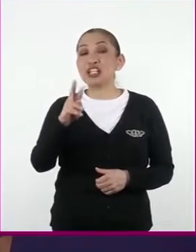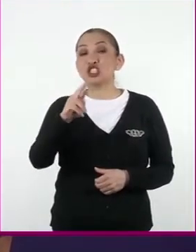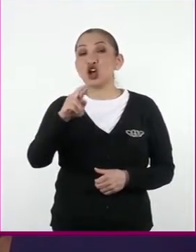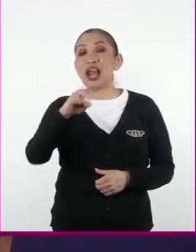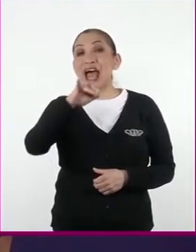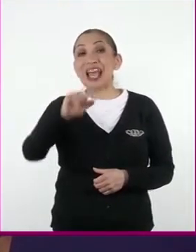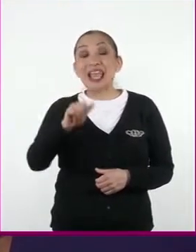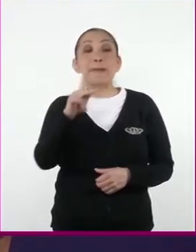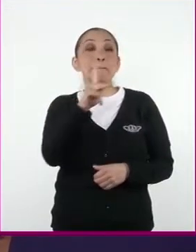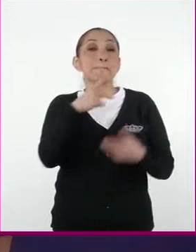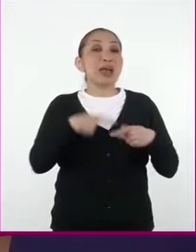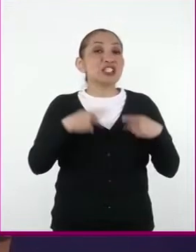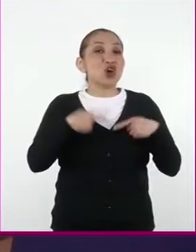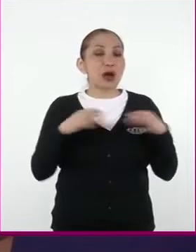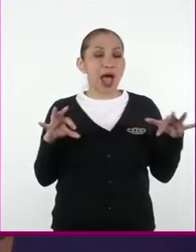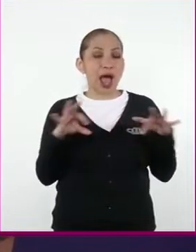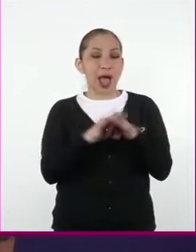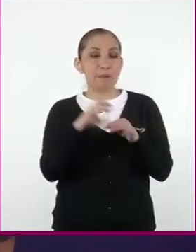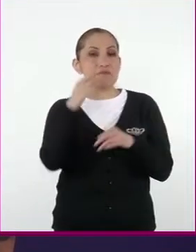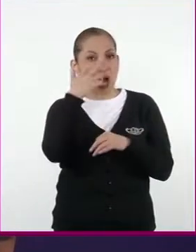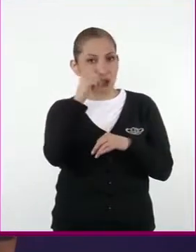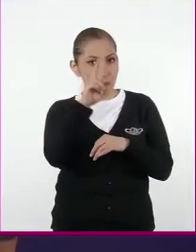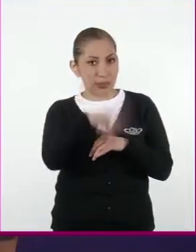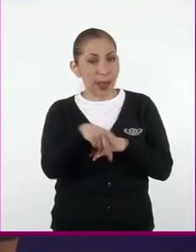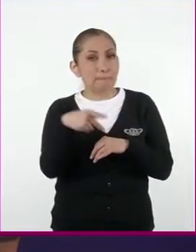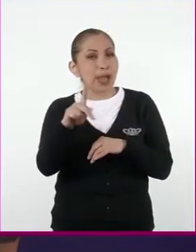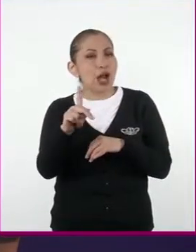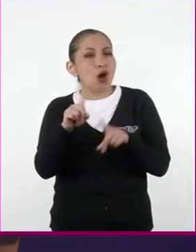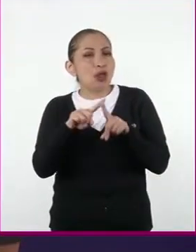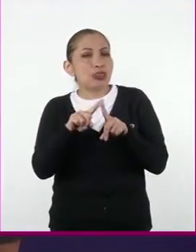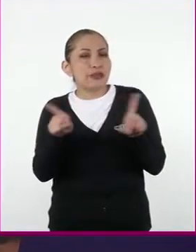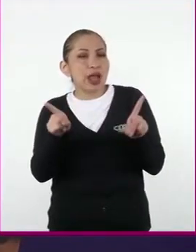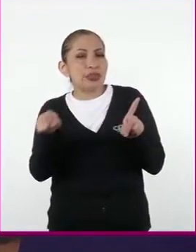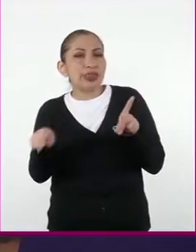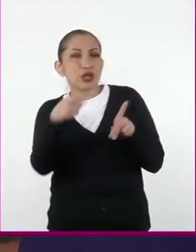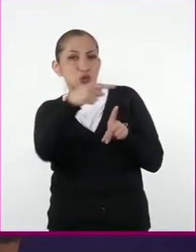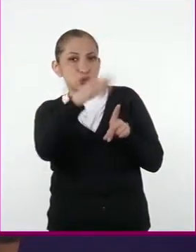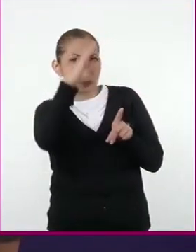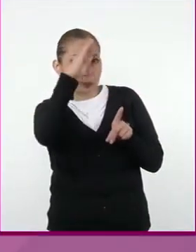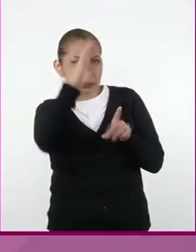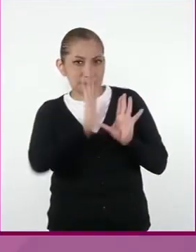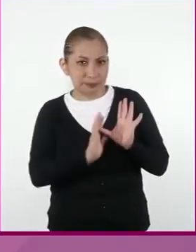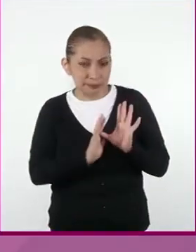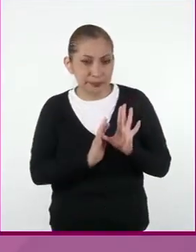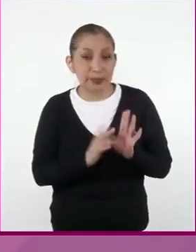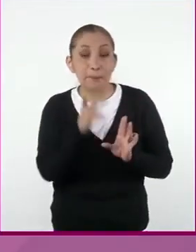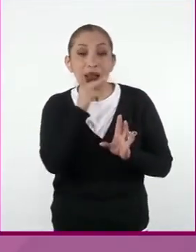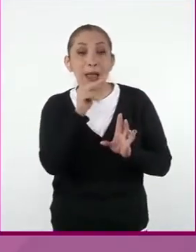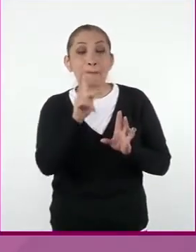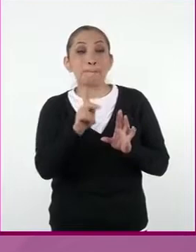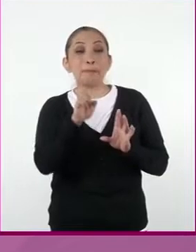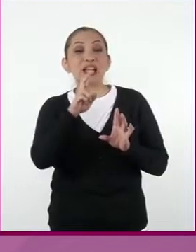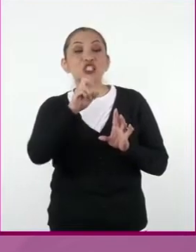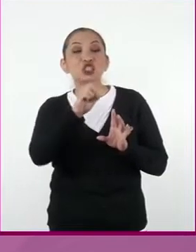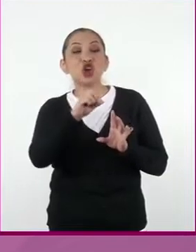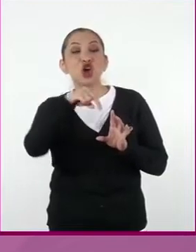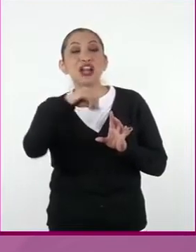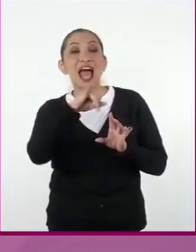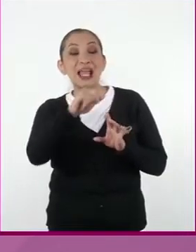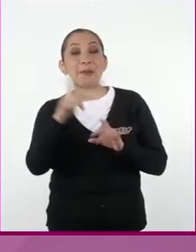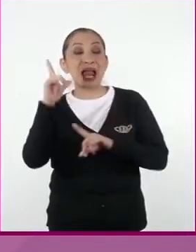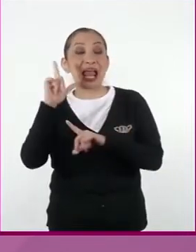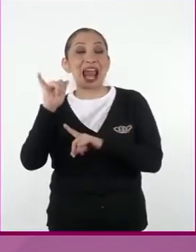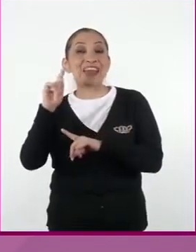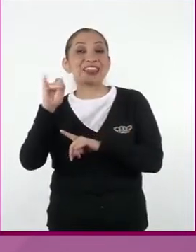persona están relacionadas, en eso tienes razón, pero de una manera distinta a la que estás pensando. La palabra personaje proviene del